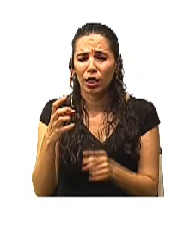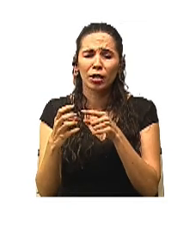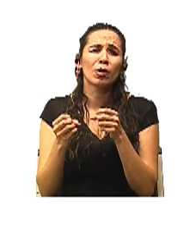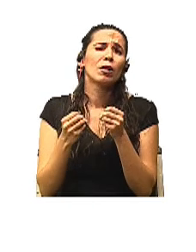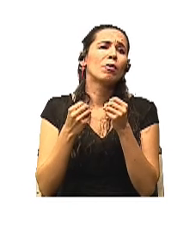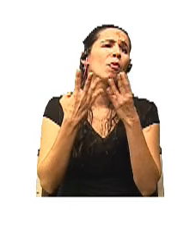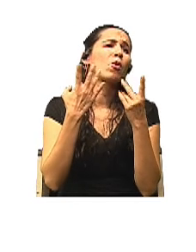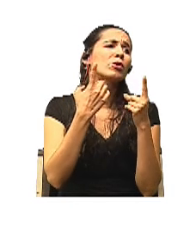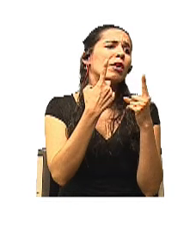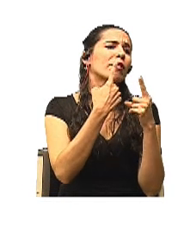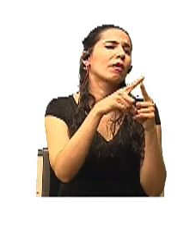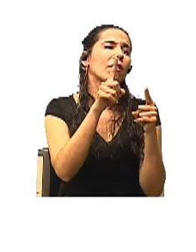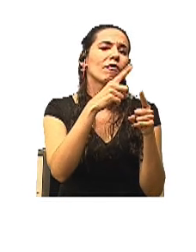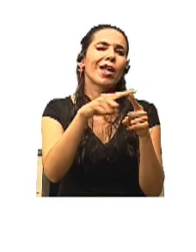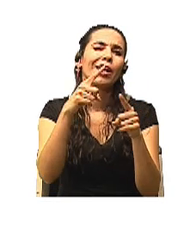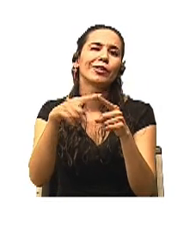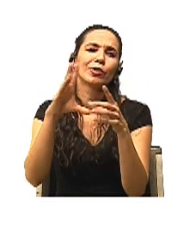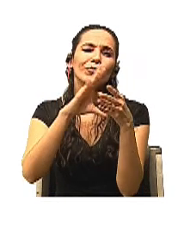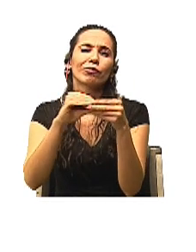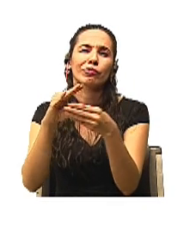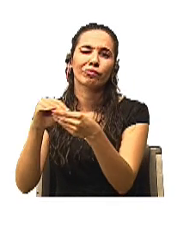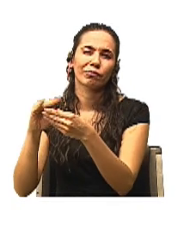muchas obras literarias.